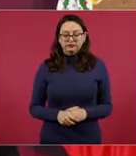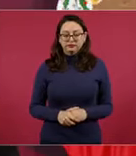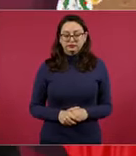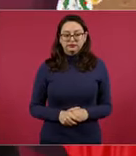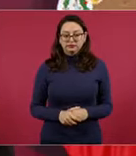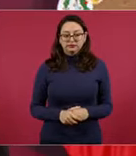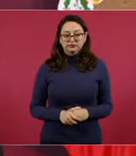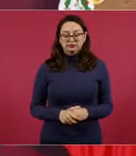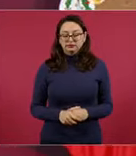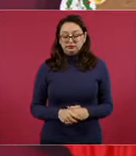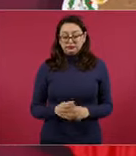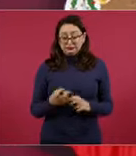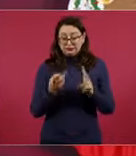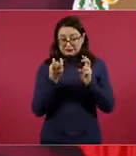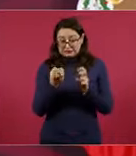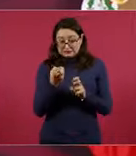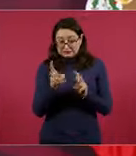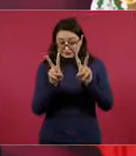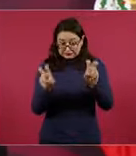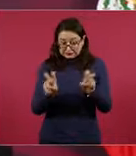No hablemos de eso.